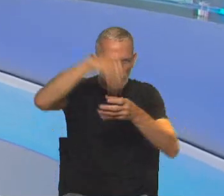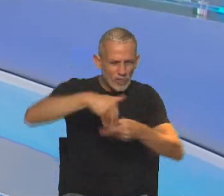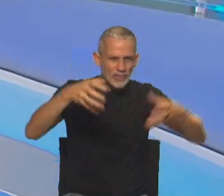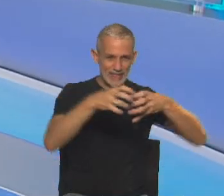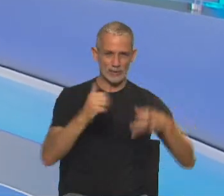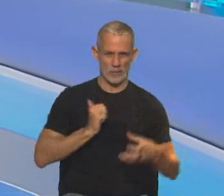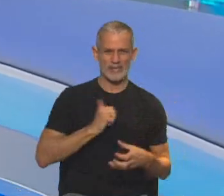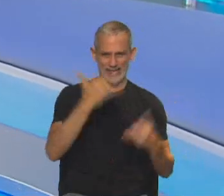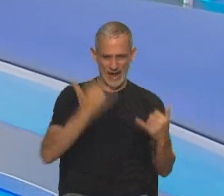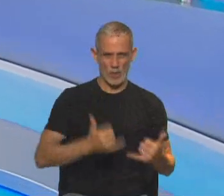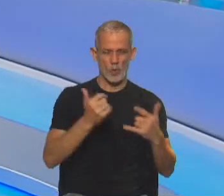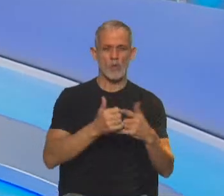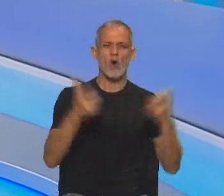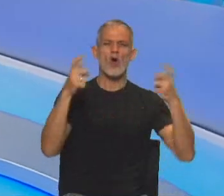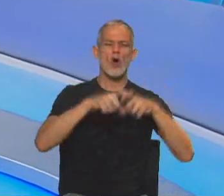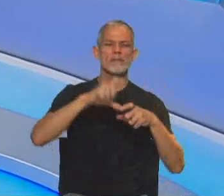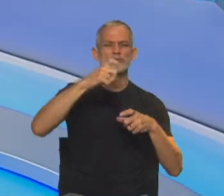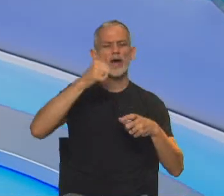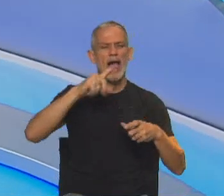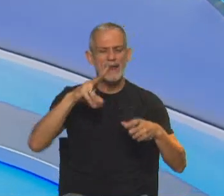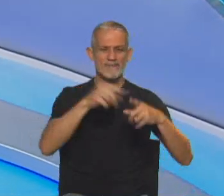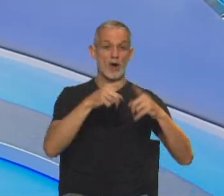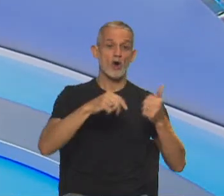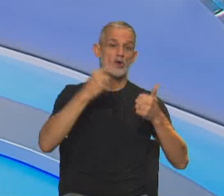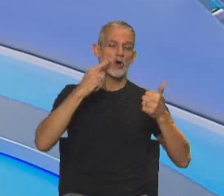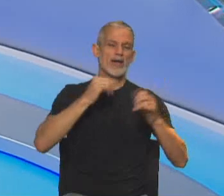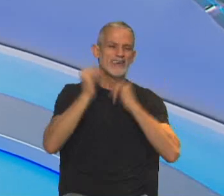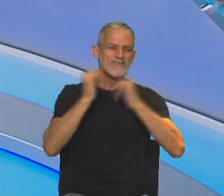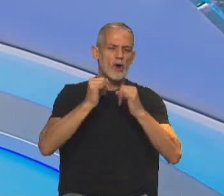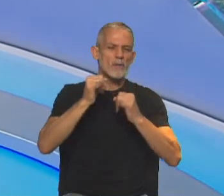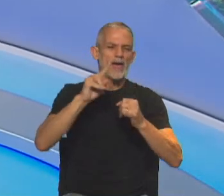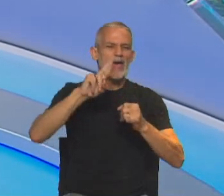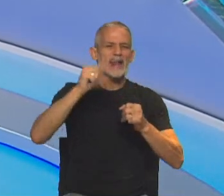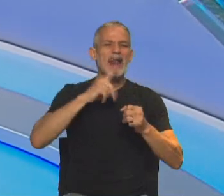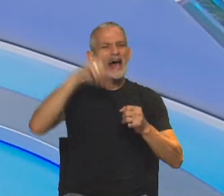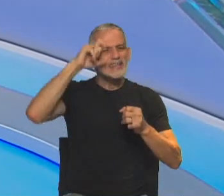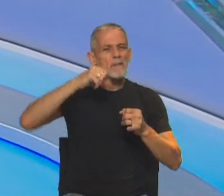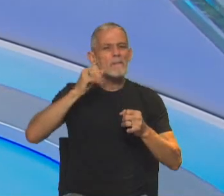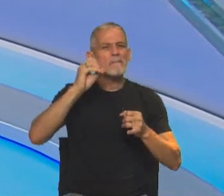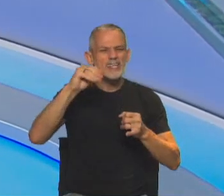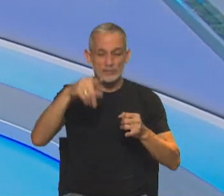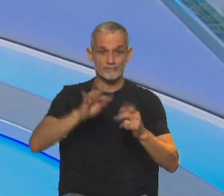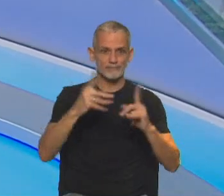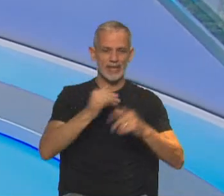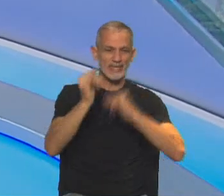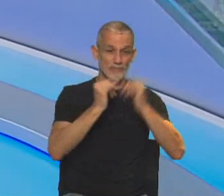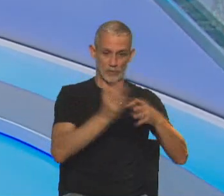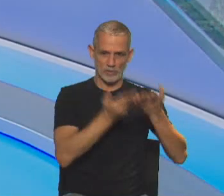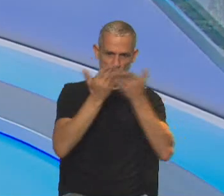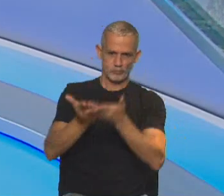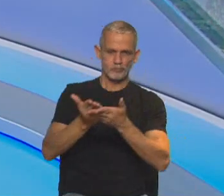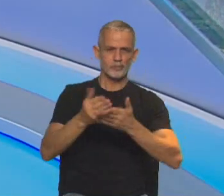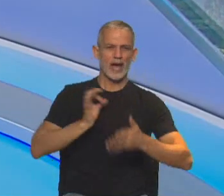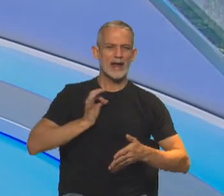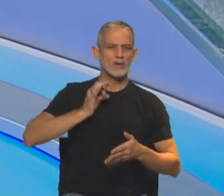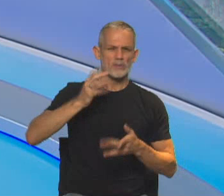de las Fuerzas Armadas. Está la famosa Comisión Calvi, está el informe Rattenbach de fines del 82, que se presenta en el 83.